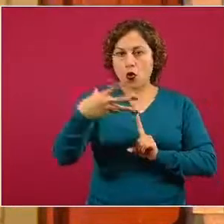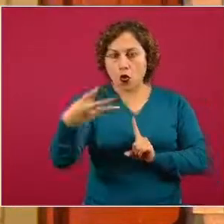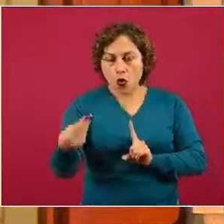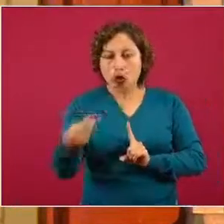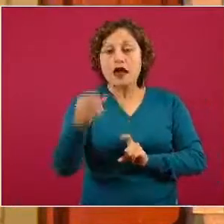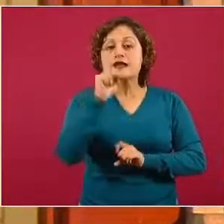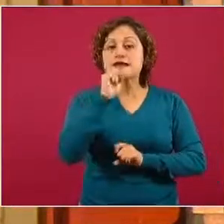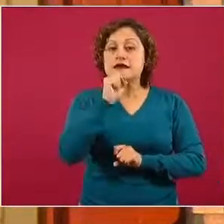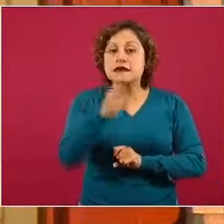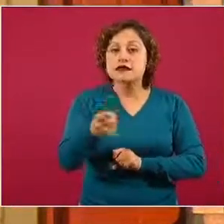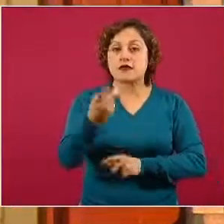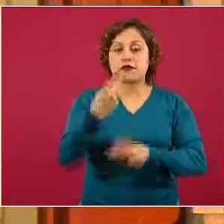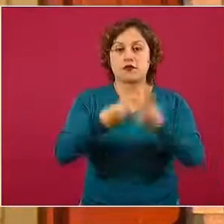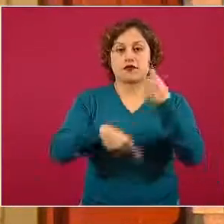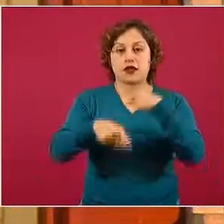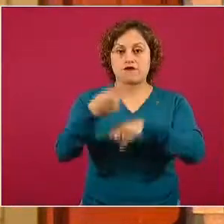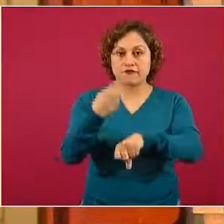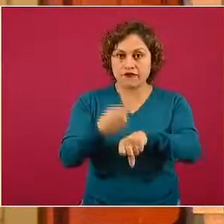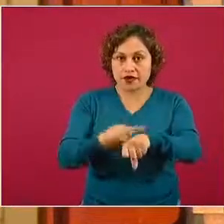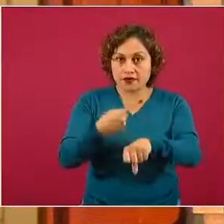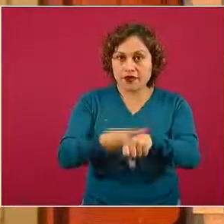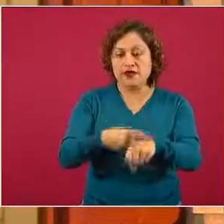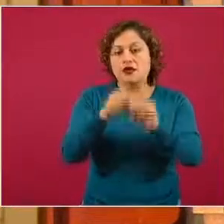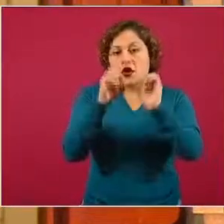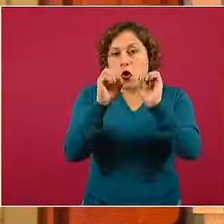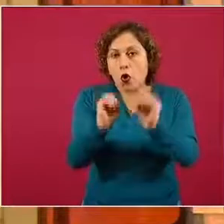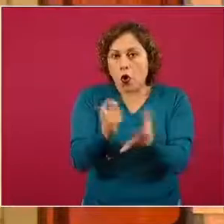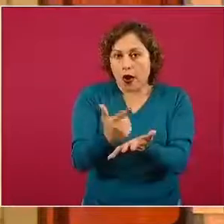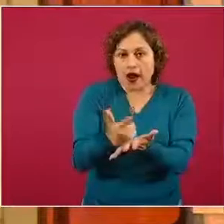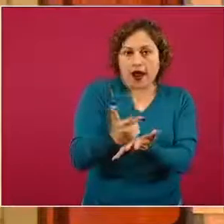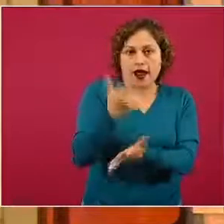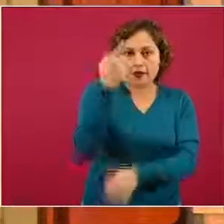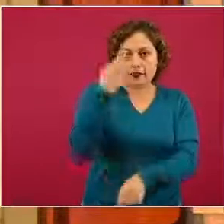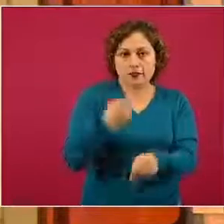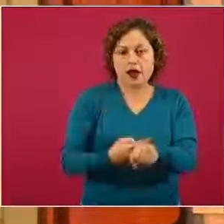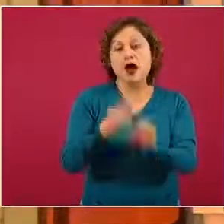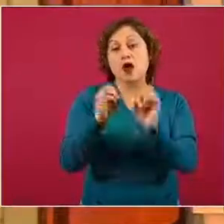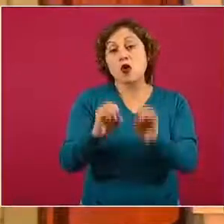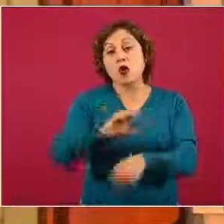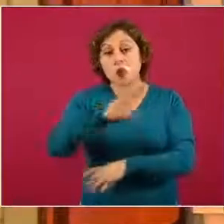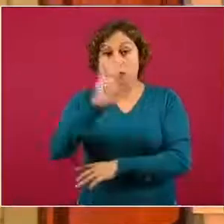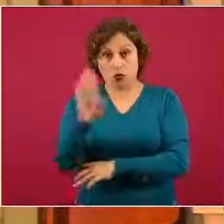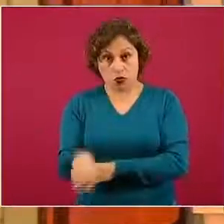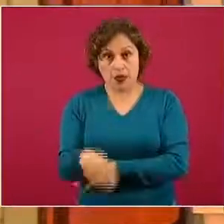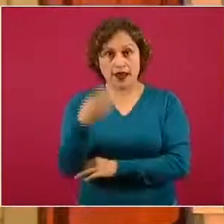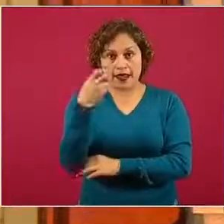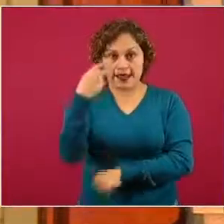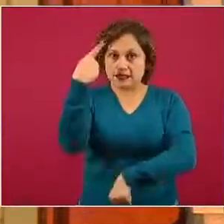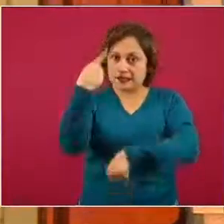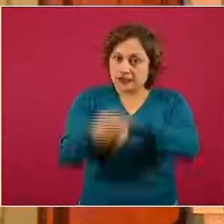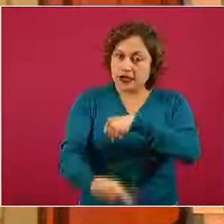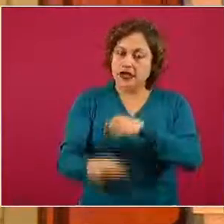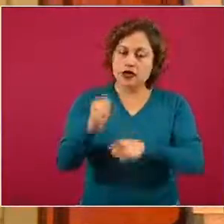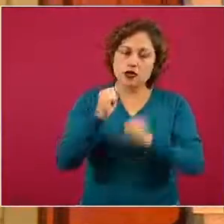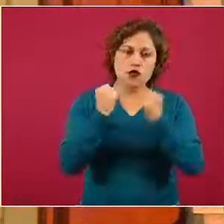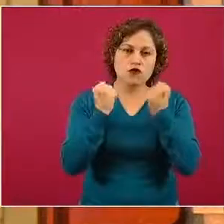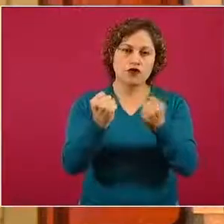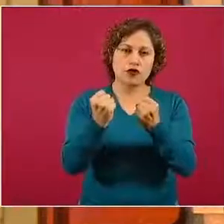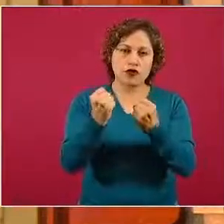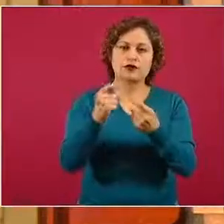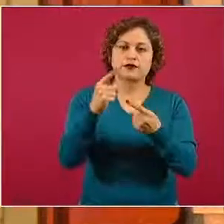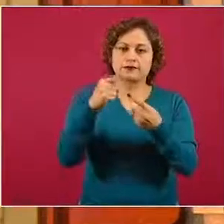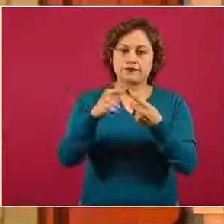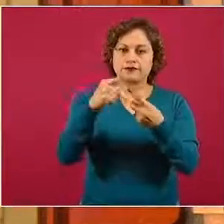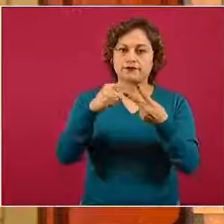y por lo tanto de fallecer a consecuencias de la enfermedad. Si nos encontramos en niveles de riesgo, digamos,